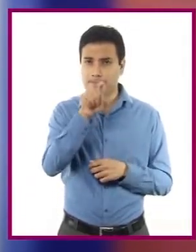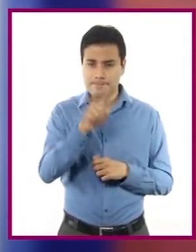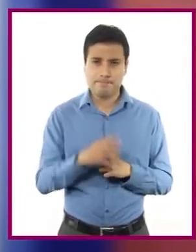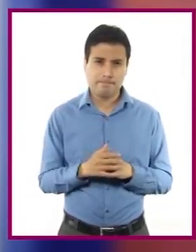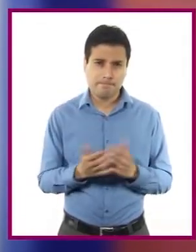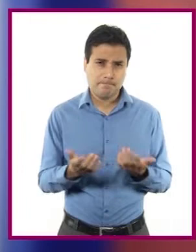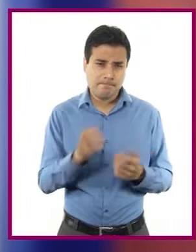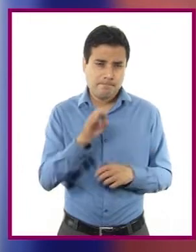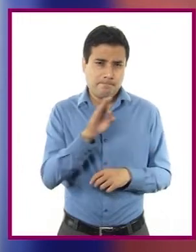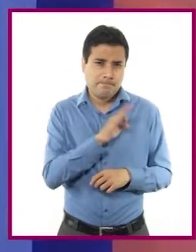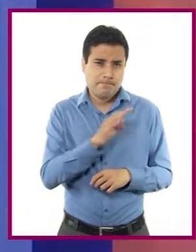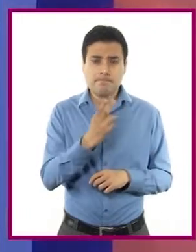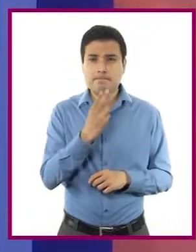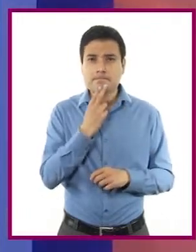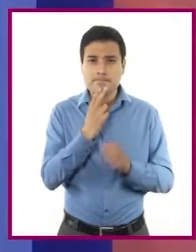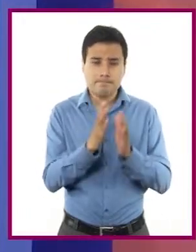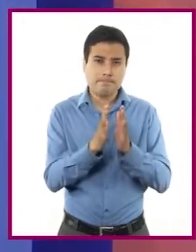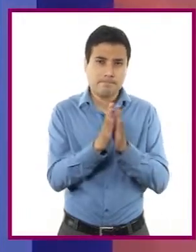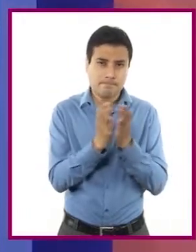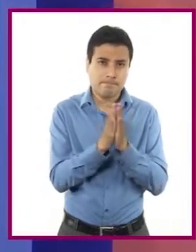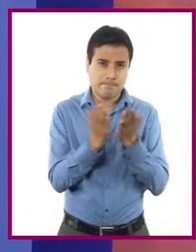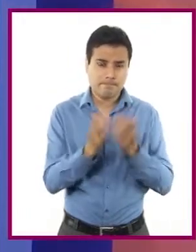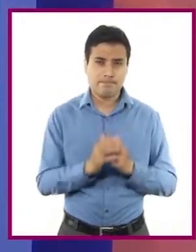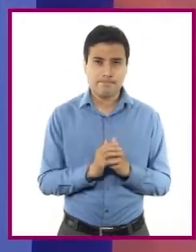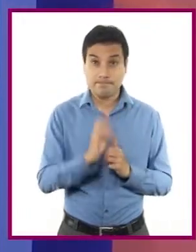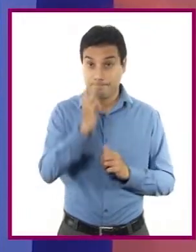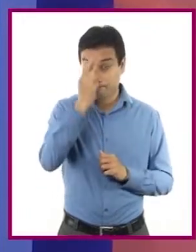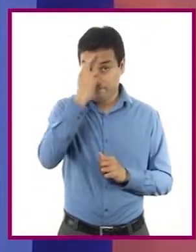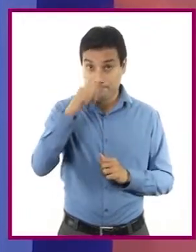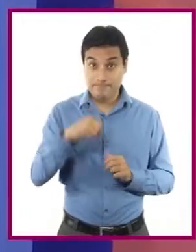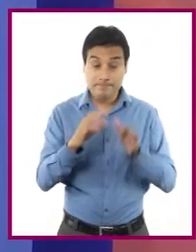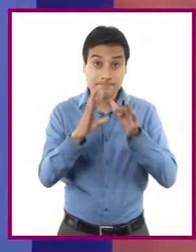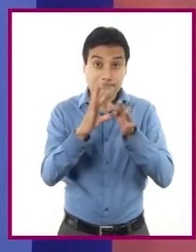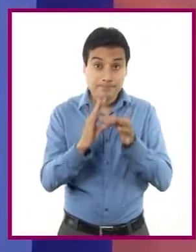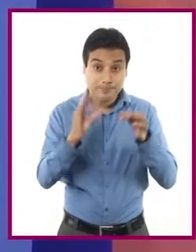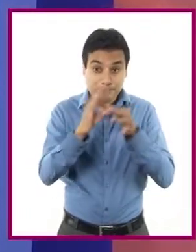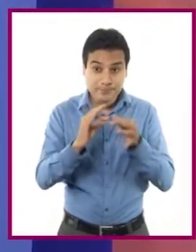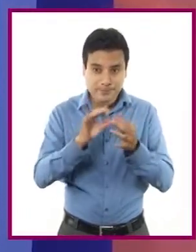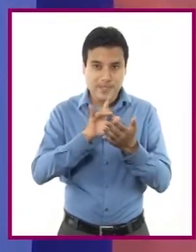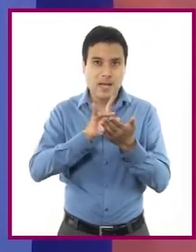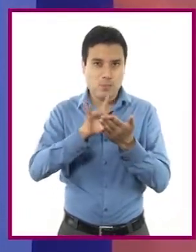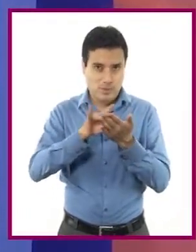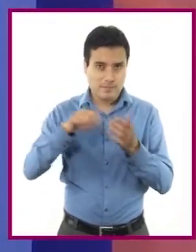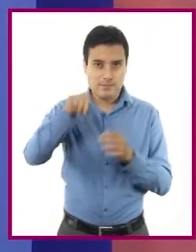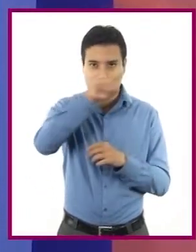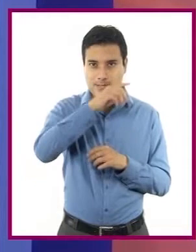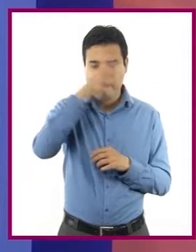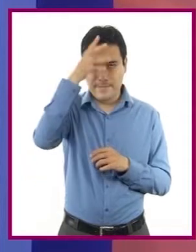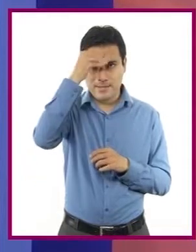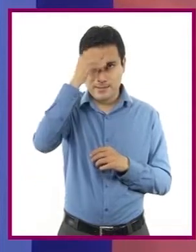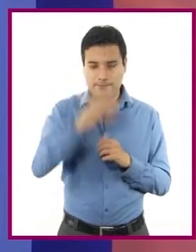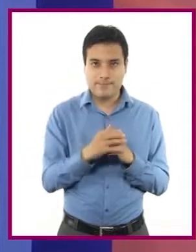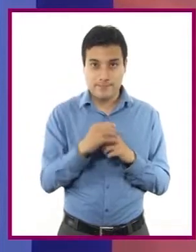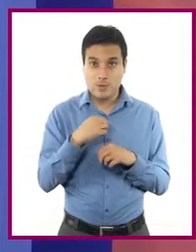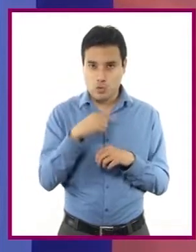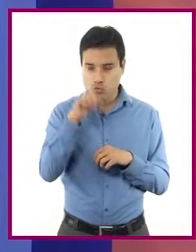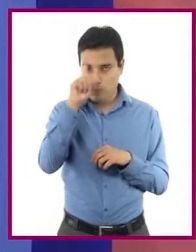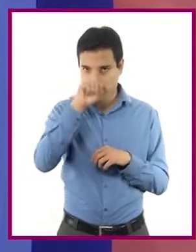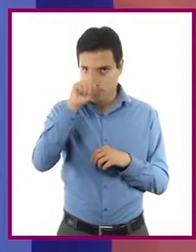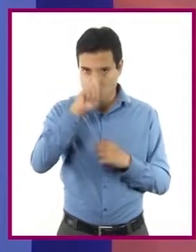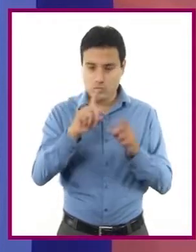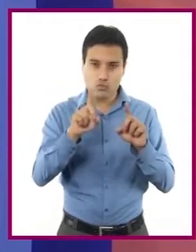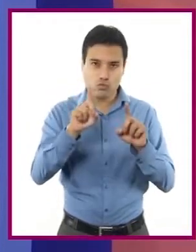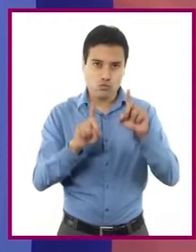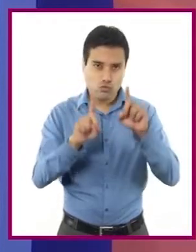a tener a la mano su libro de texto. Recuerden que todo lo que vean es para reforzar su conocimiento, así que les recomiendo llevar un registro de